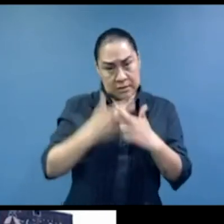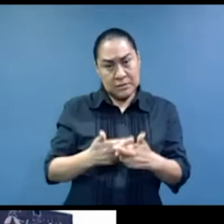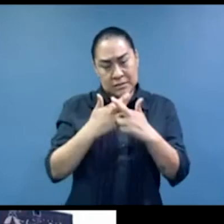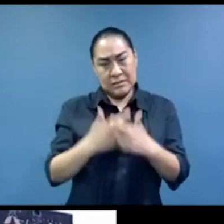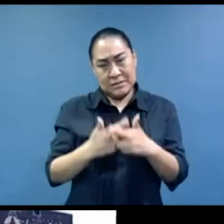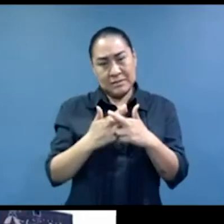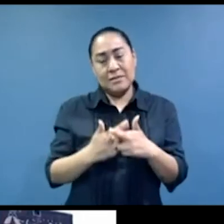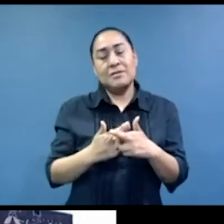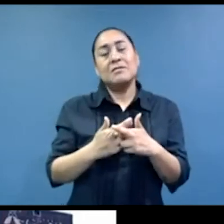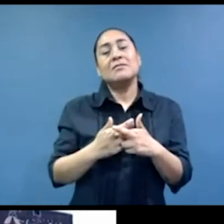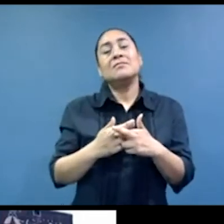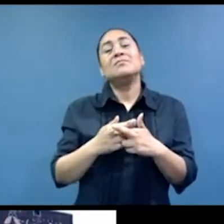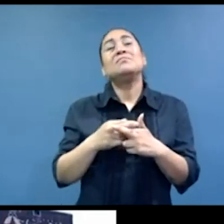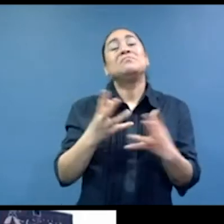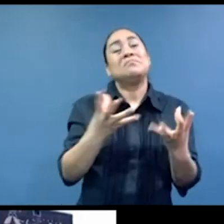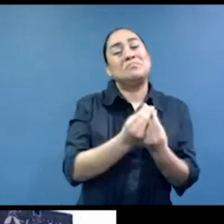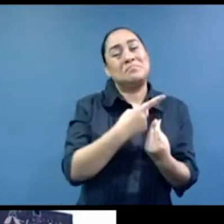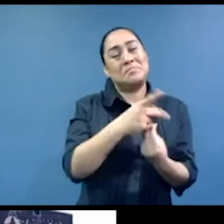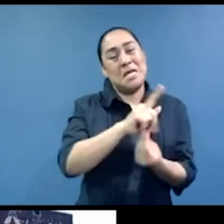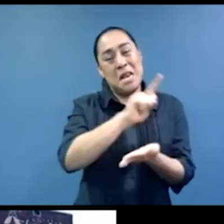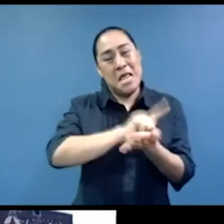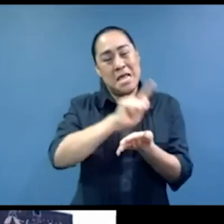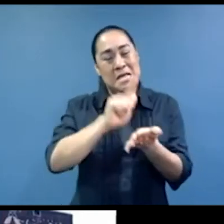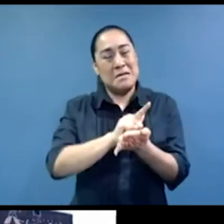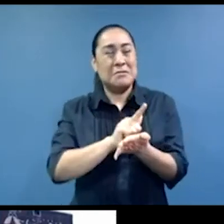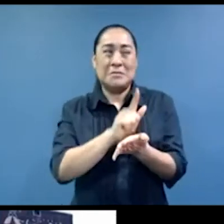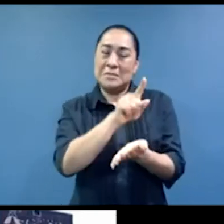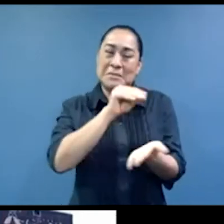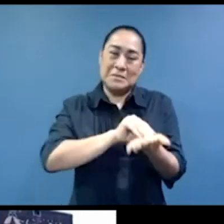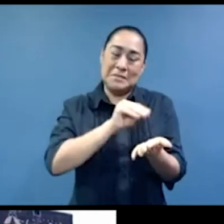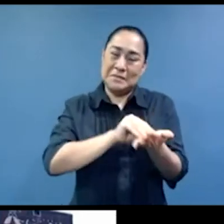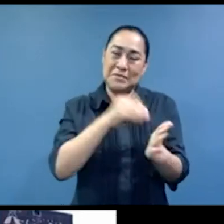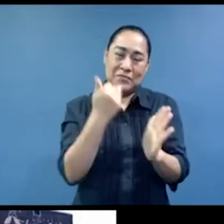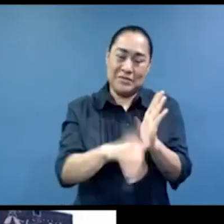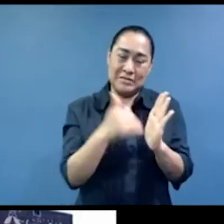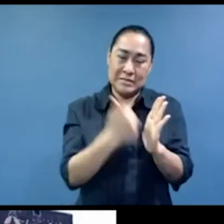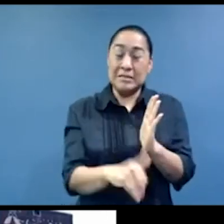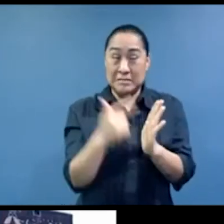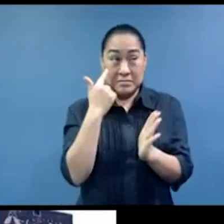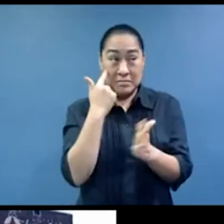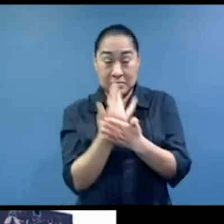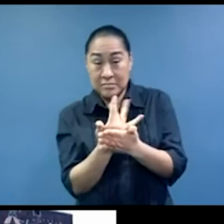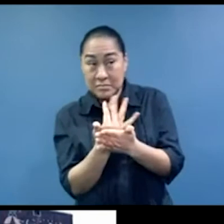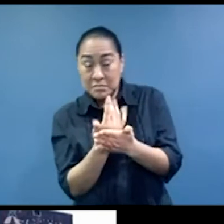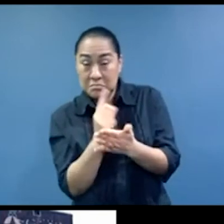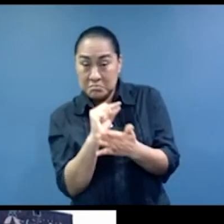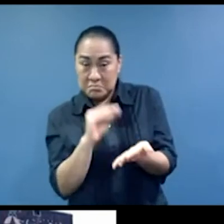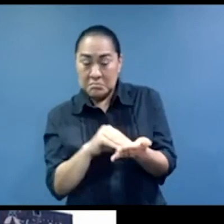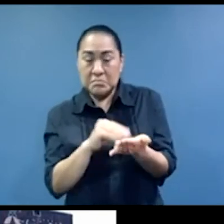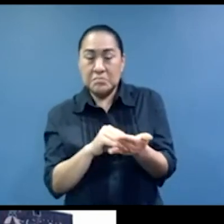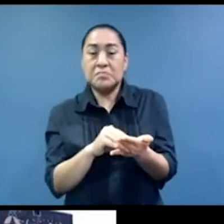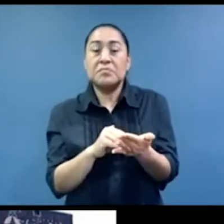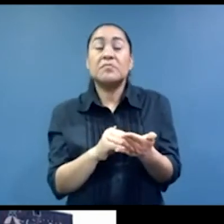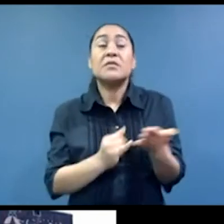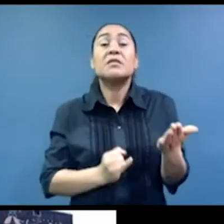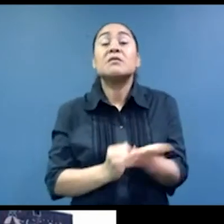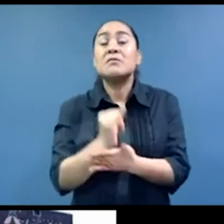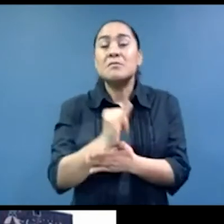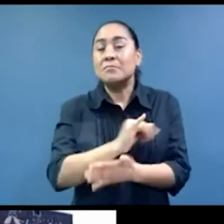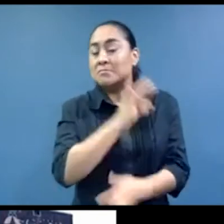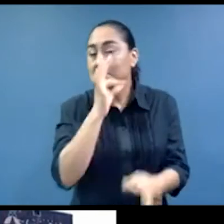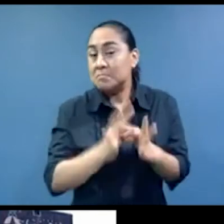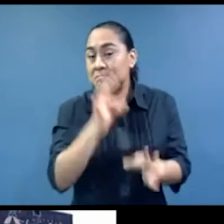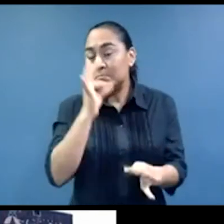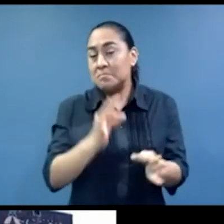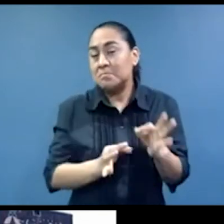Poder Legislativo, ¿no? Digo, aún estamos pendientes de tener el engrose, la sentencia completa de la